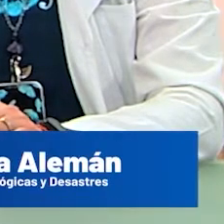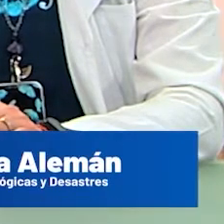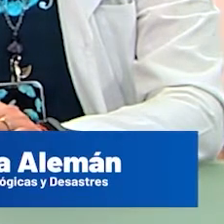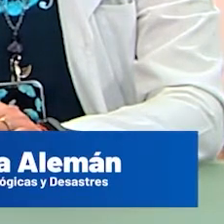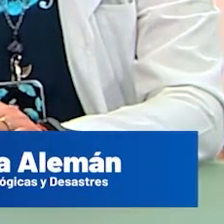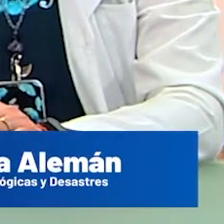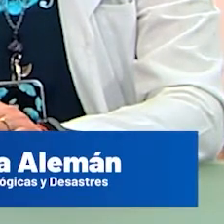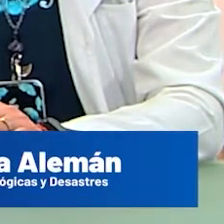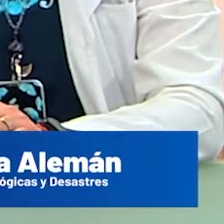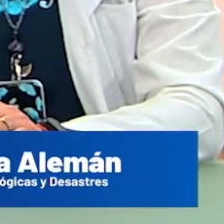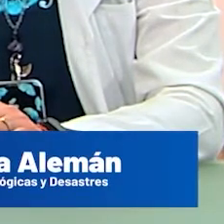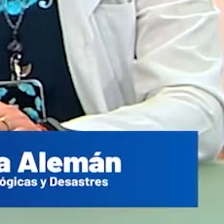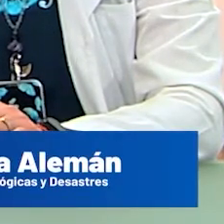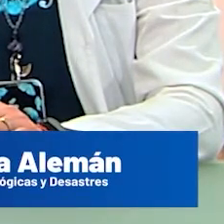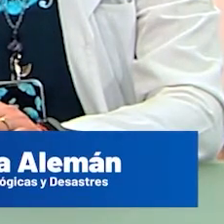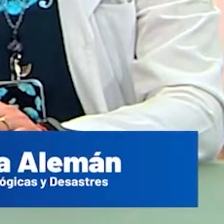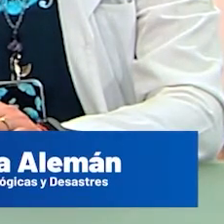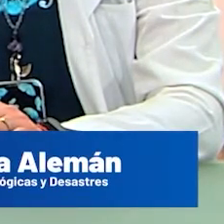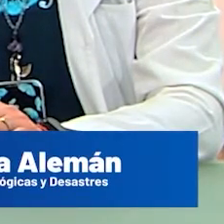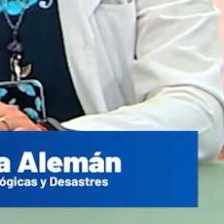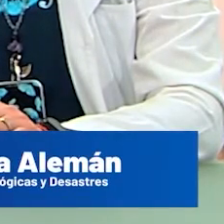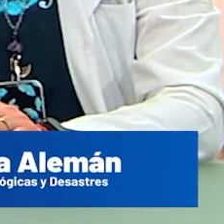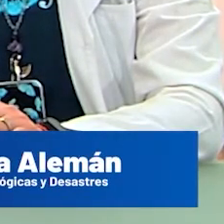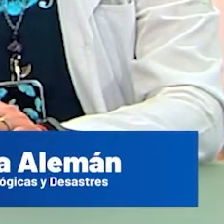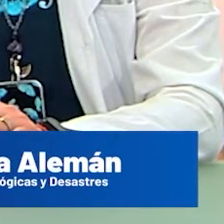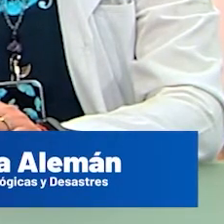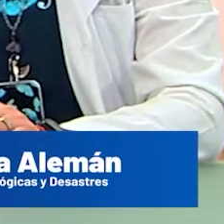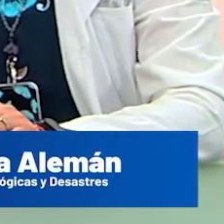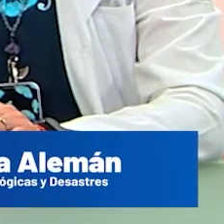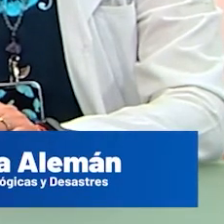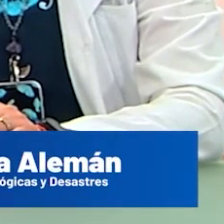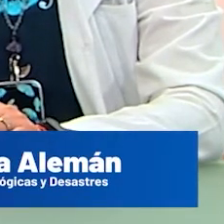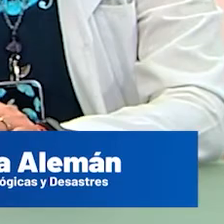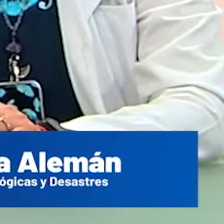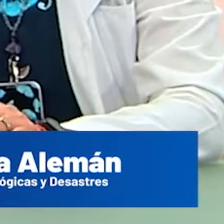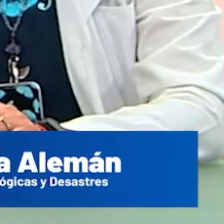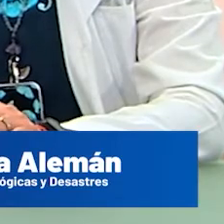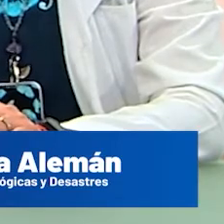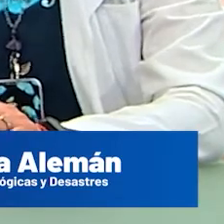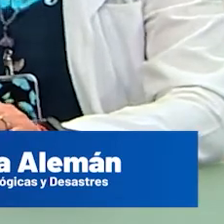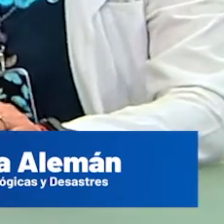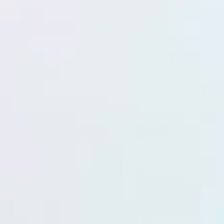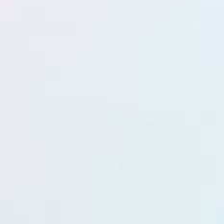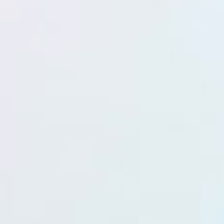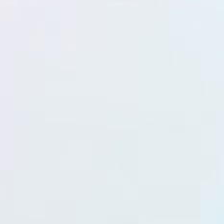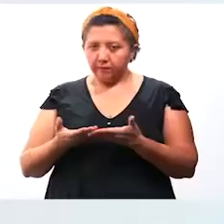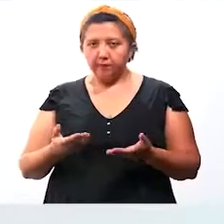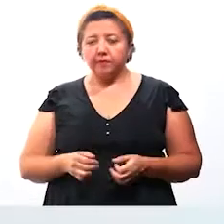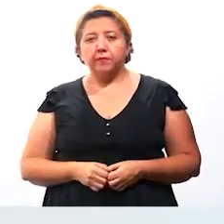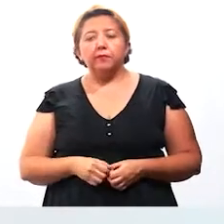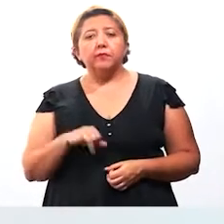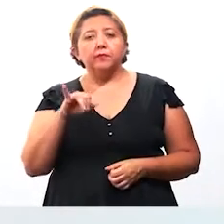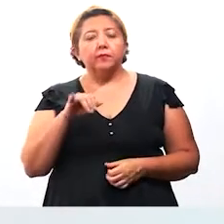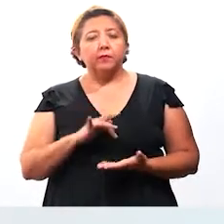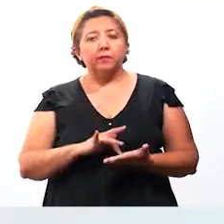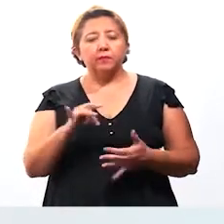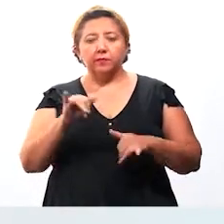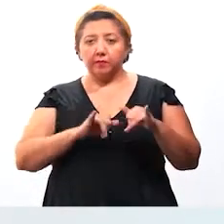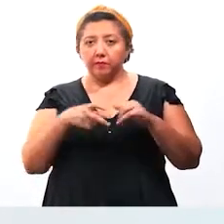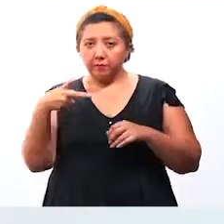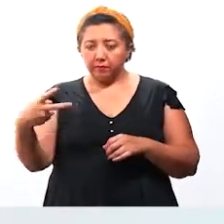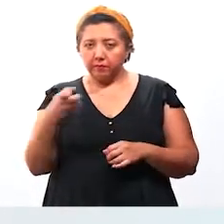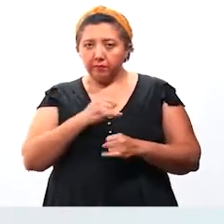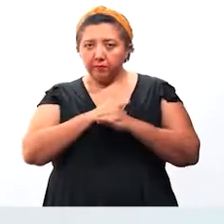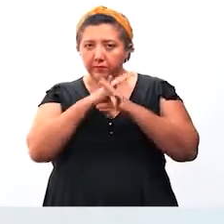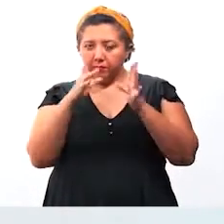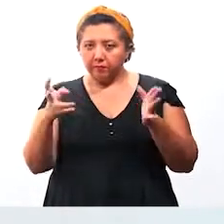Buenas tardes. A continuación presentaremos el parte médico relacionado al COVID-19 en el estado de Yucatán. Adelante, Química. Gracias, Químico.